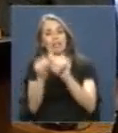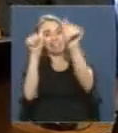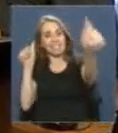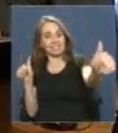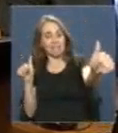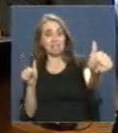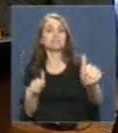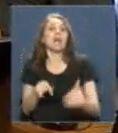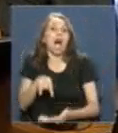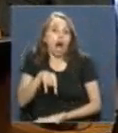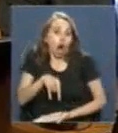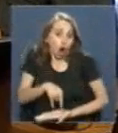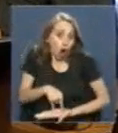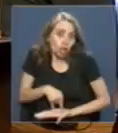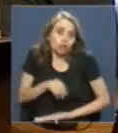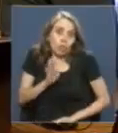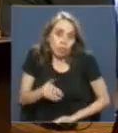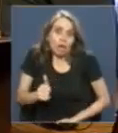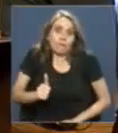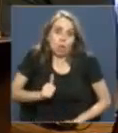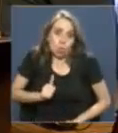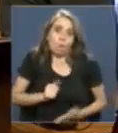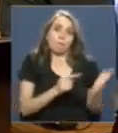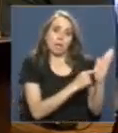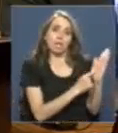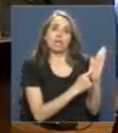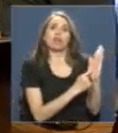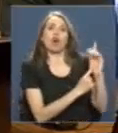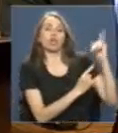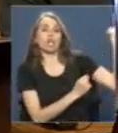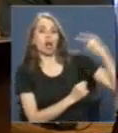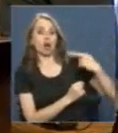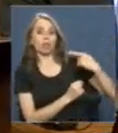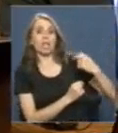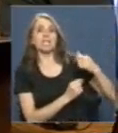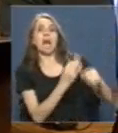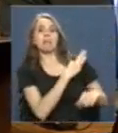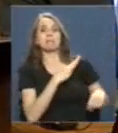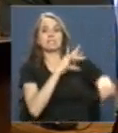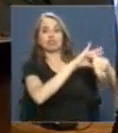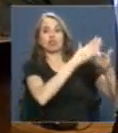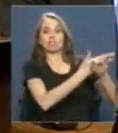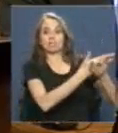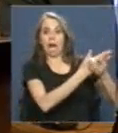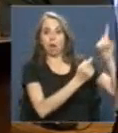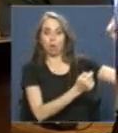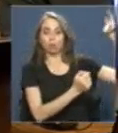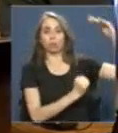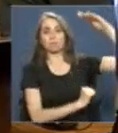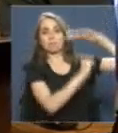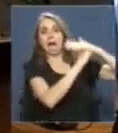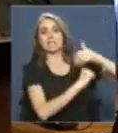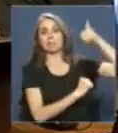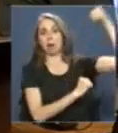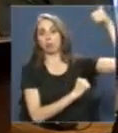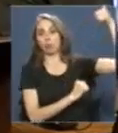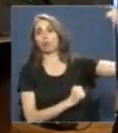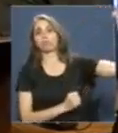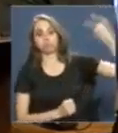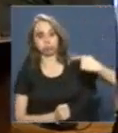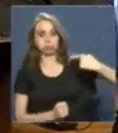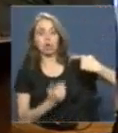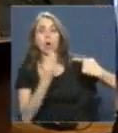tiene que cumplir con las disposiciones de la autoridad sanitaria, máxime cuando